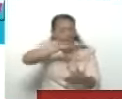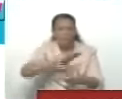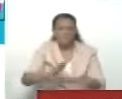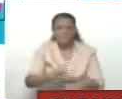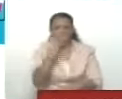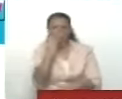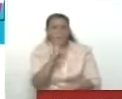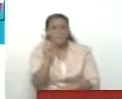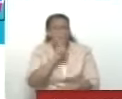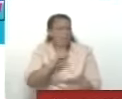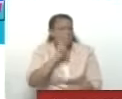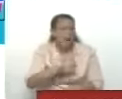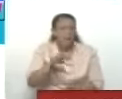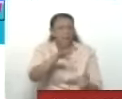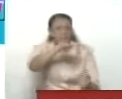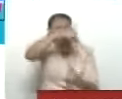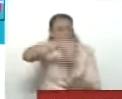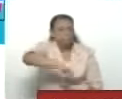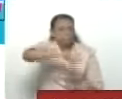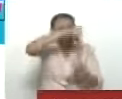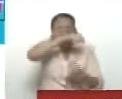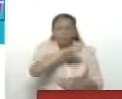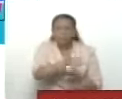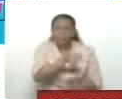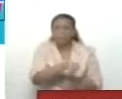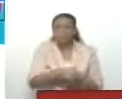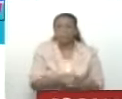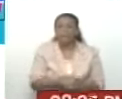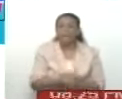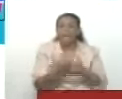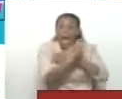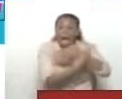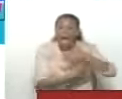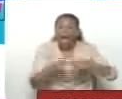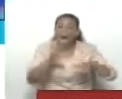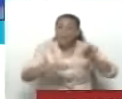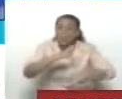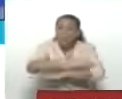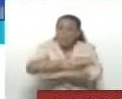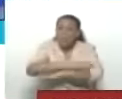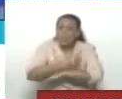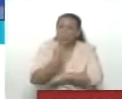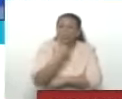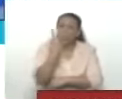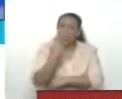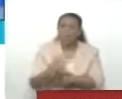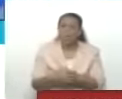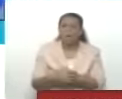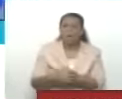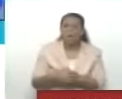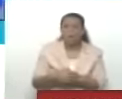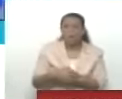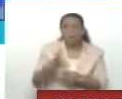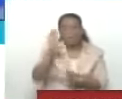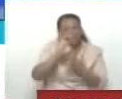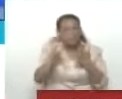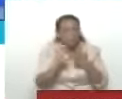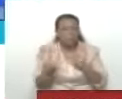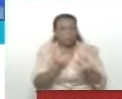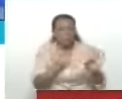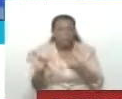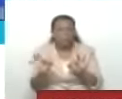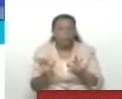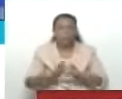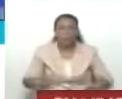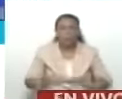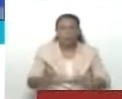engaña, miente descaradamente. ¿Actúan solos, presidente, o detrás está una estrategia regional y